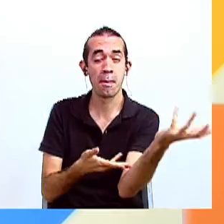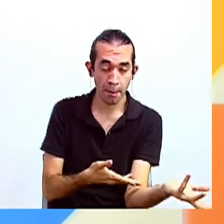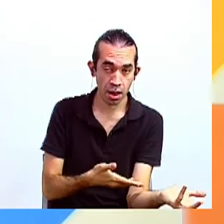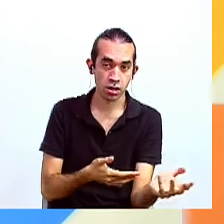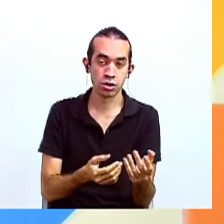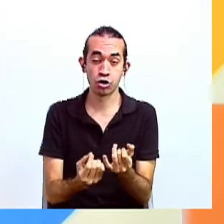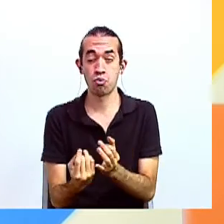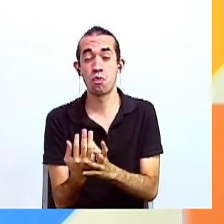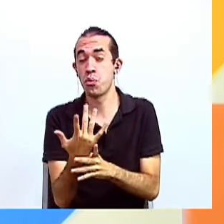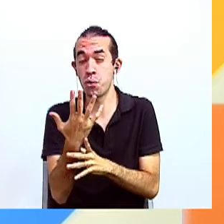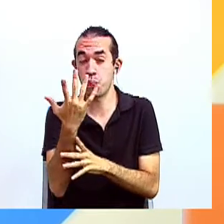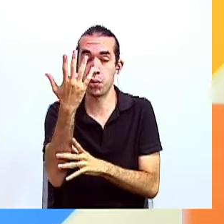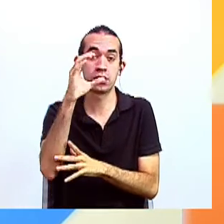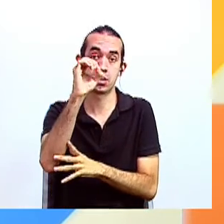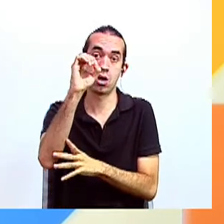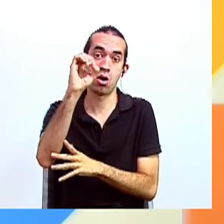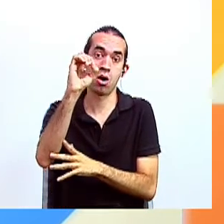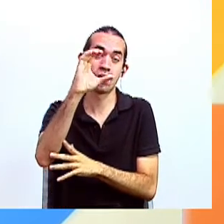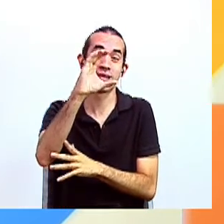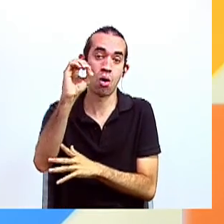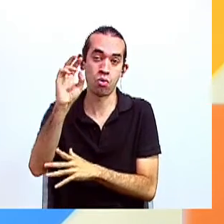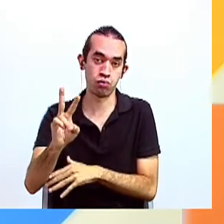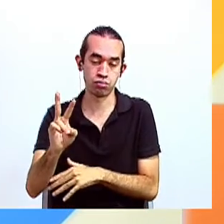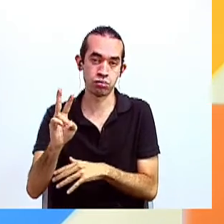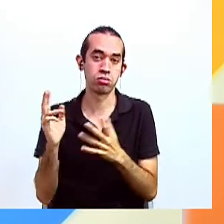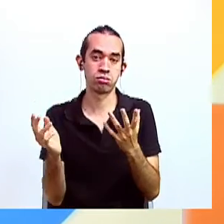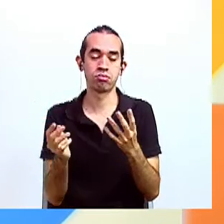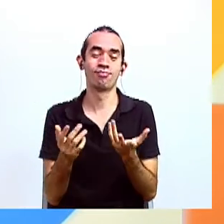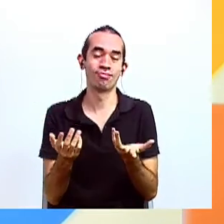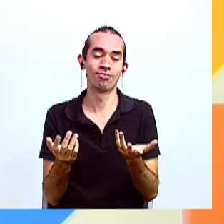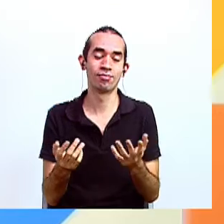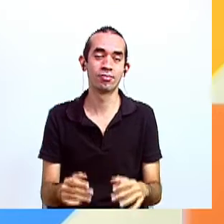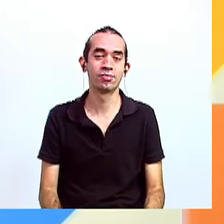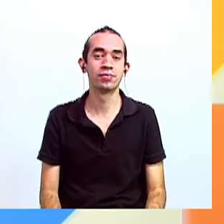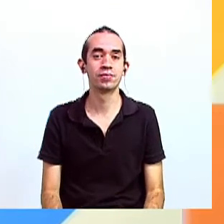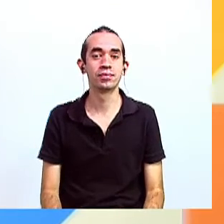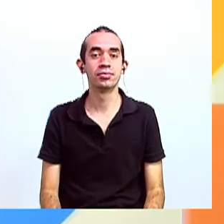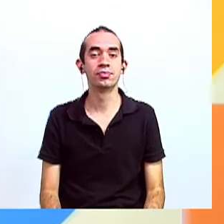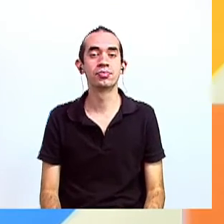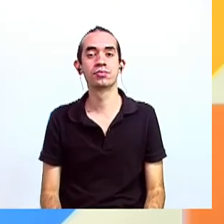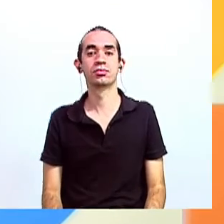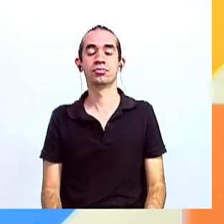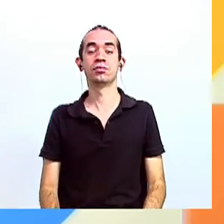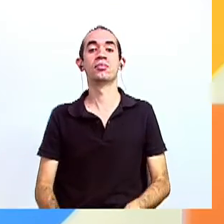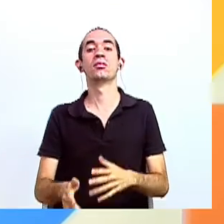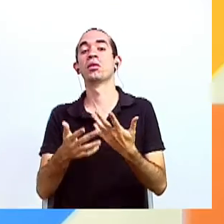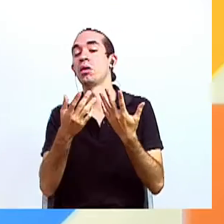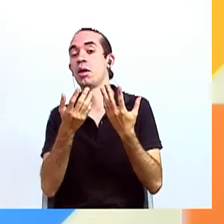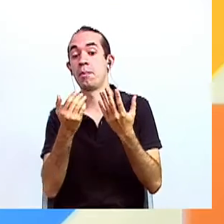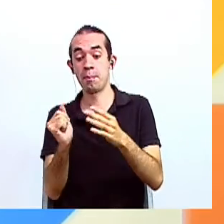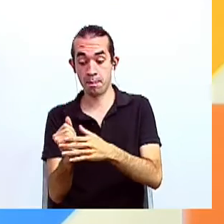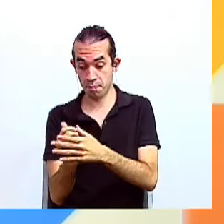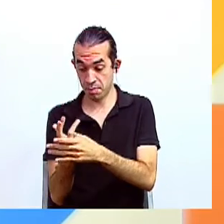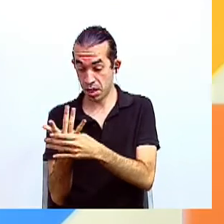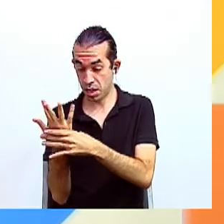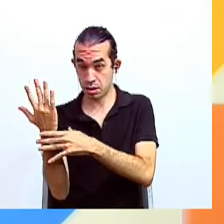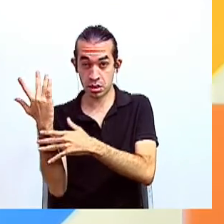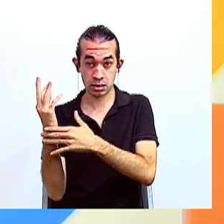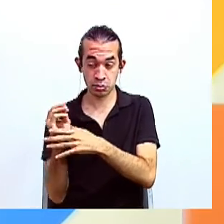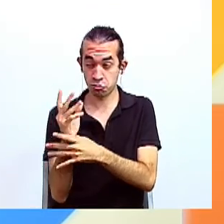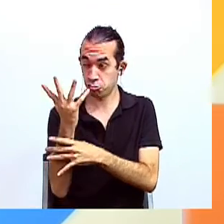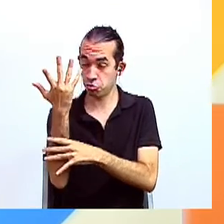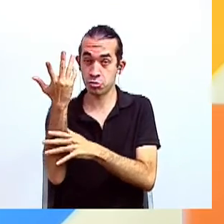Todos estos eventos producen que haya un desprendimiento de dióxido de carbono. Las plantas lo utilizan y